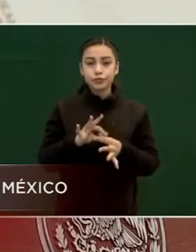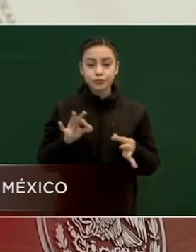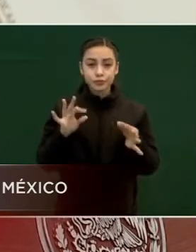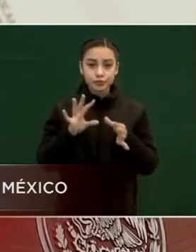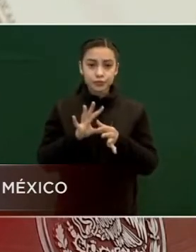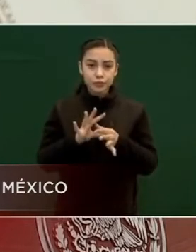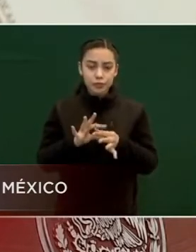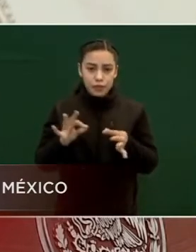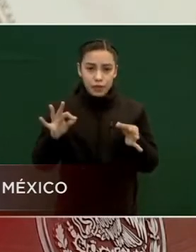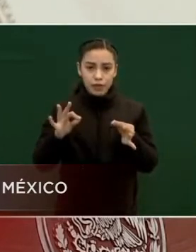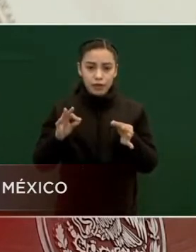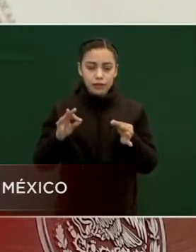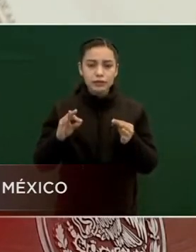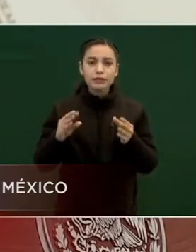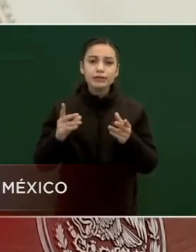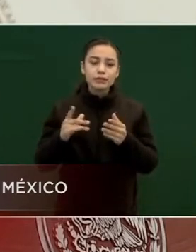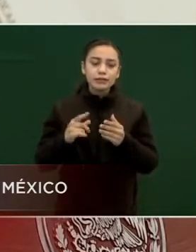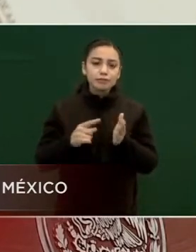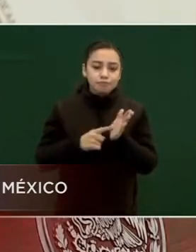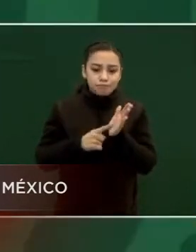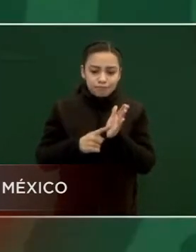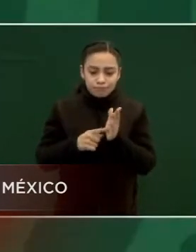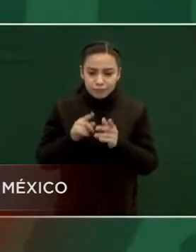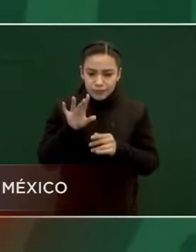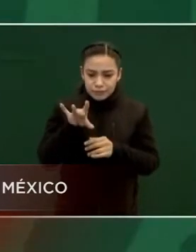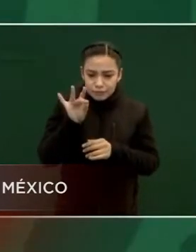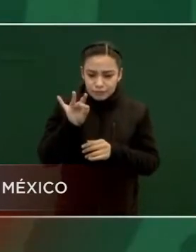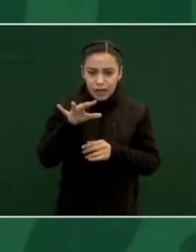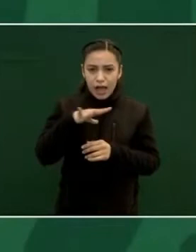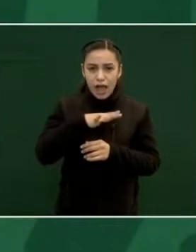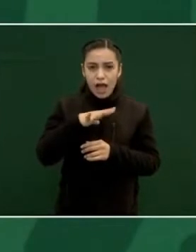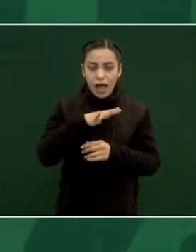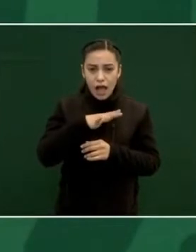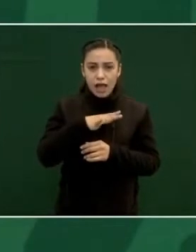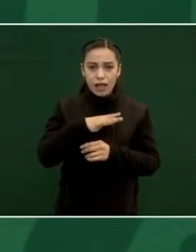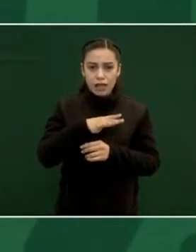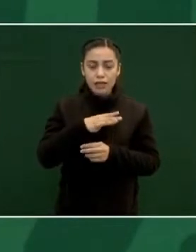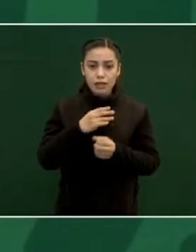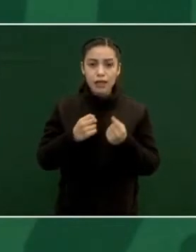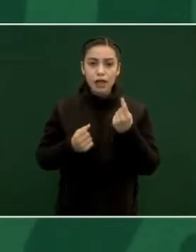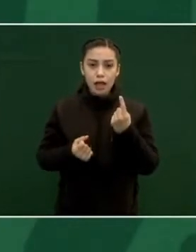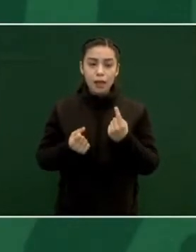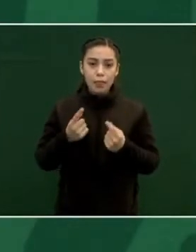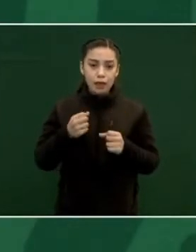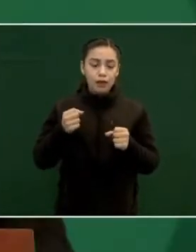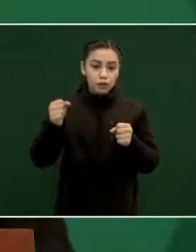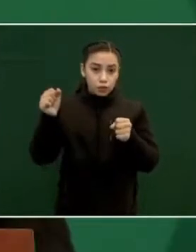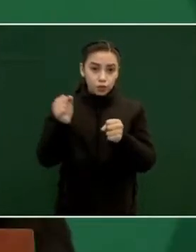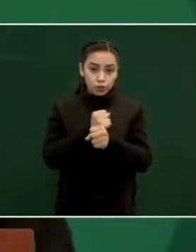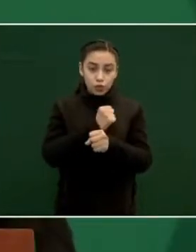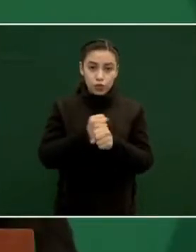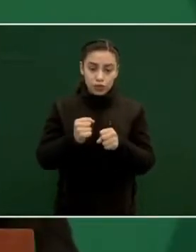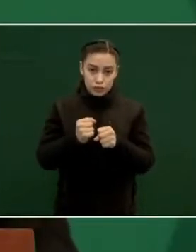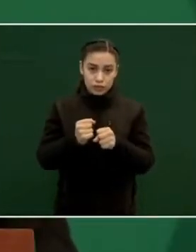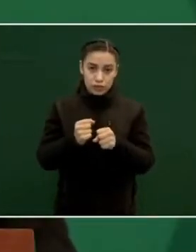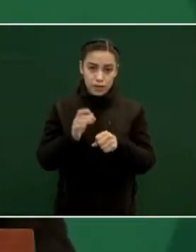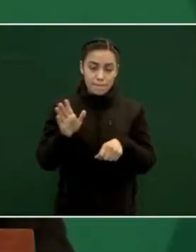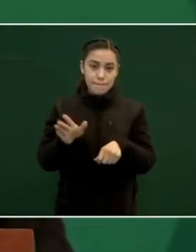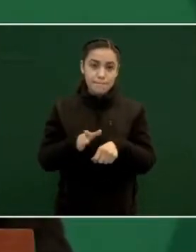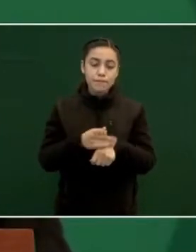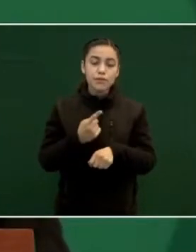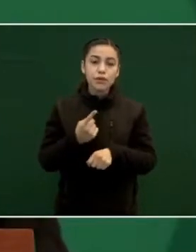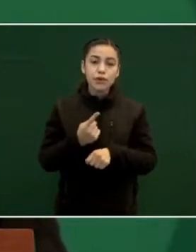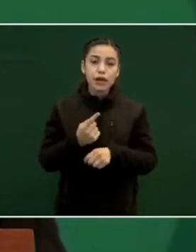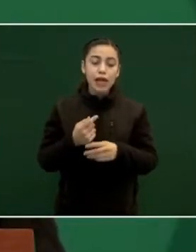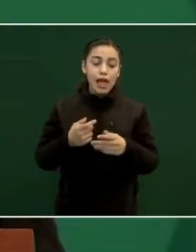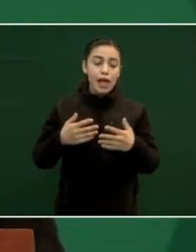por los abusos cometidos por empresas españolas